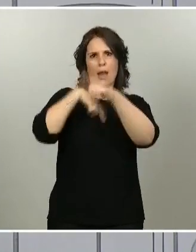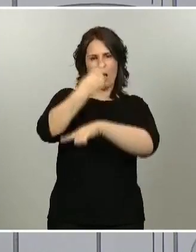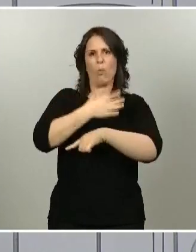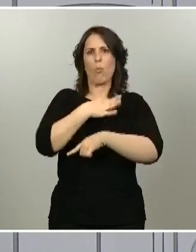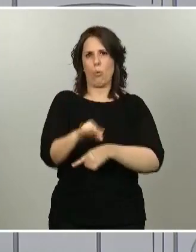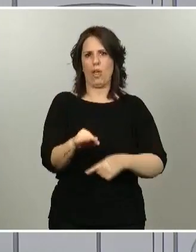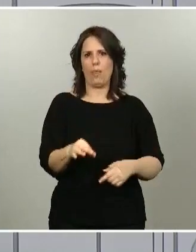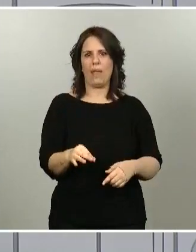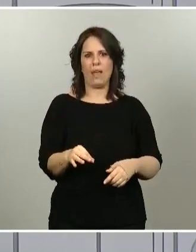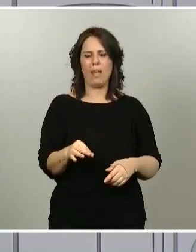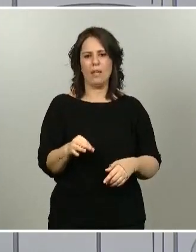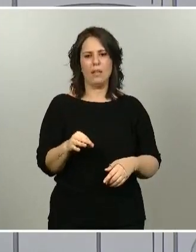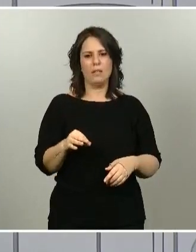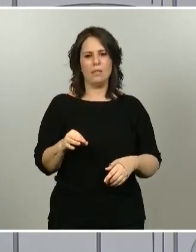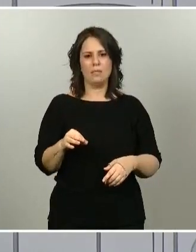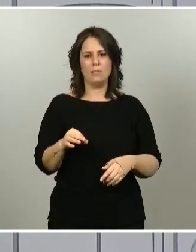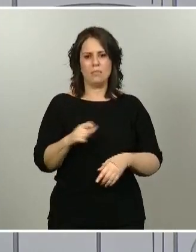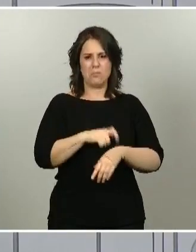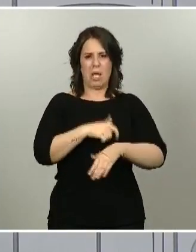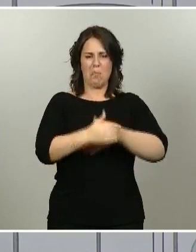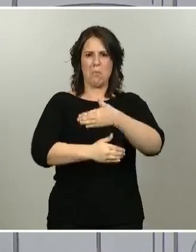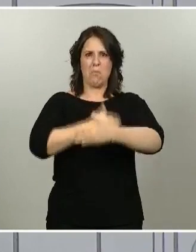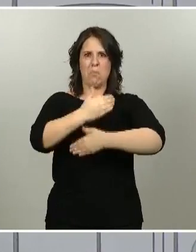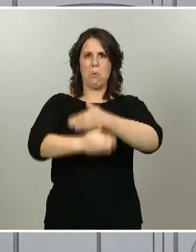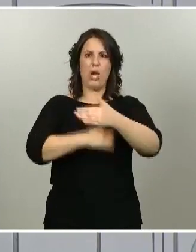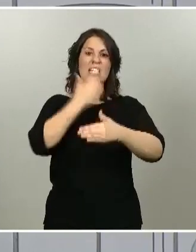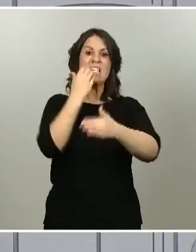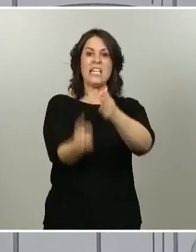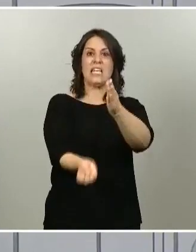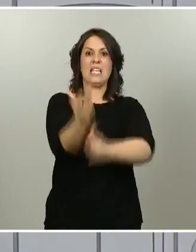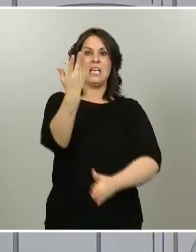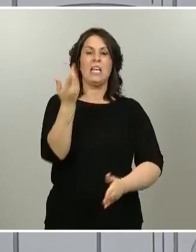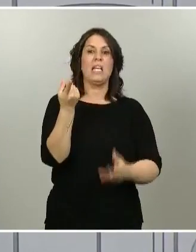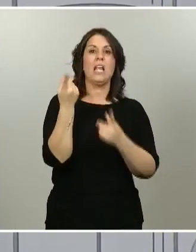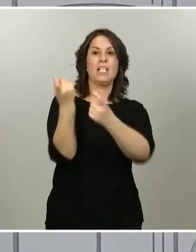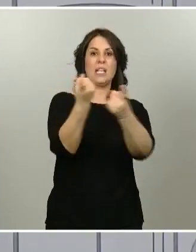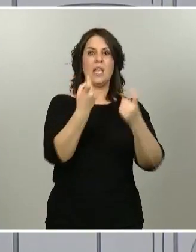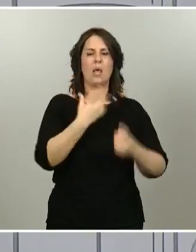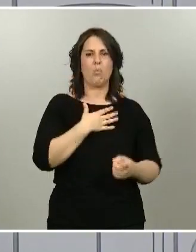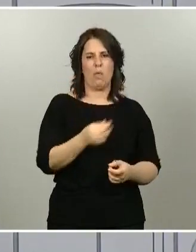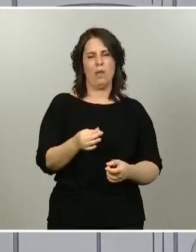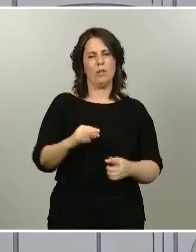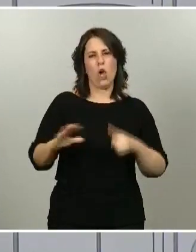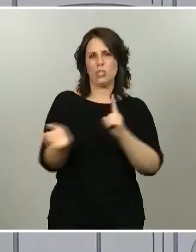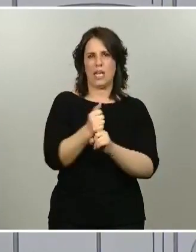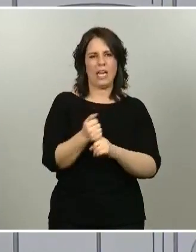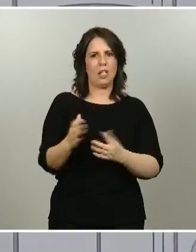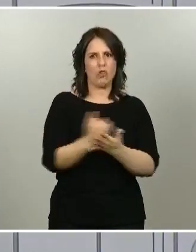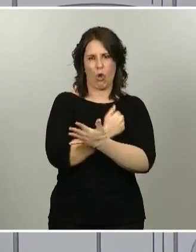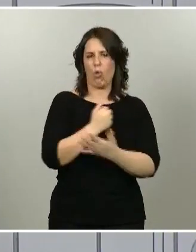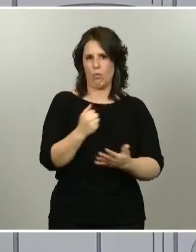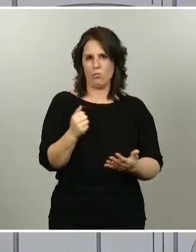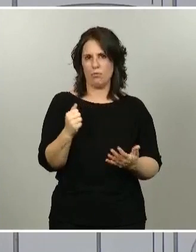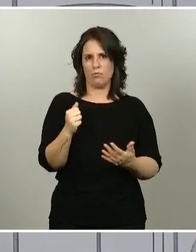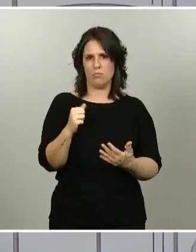tiempo adecuado para que dé tiempo, en caso de necesidad, a conseguir los equipamientos y los materiales por otras vías. Por otro lado, el